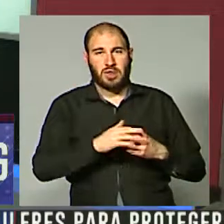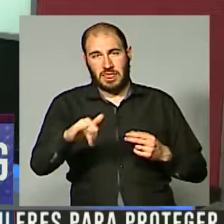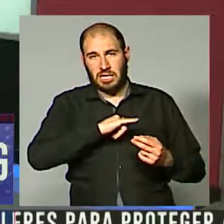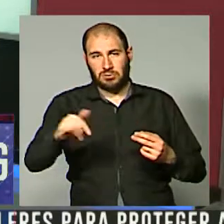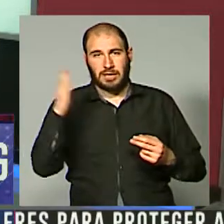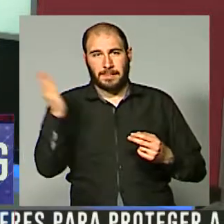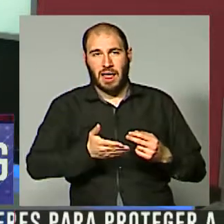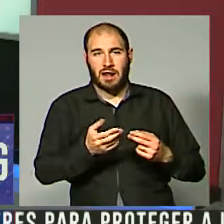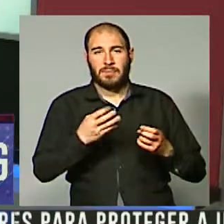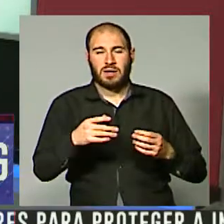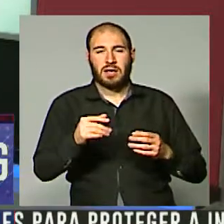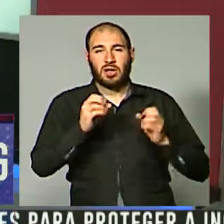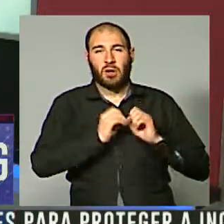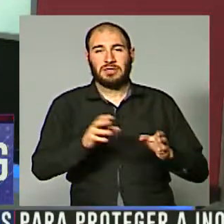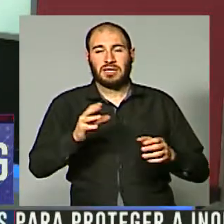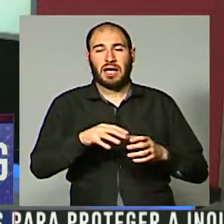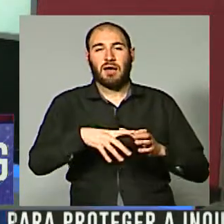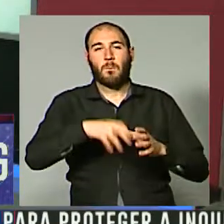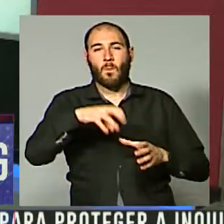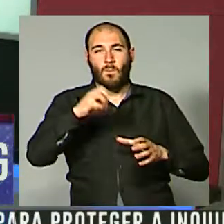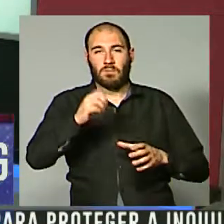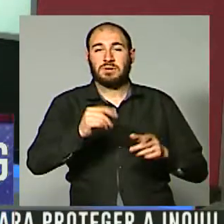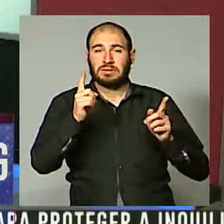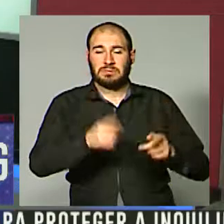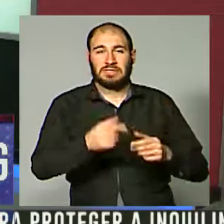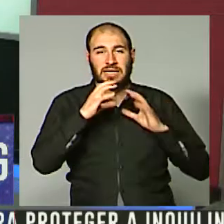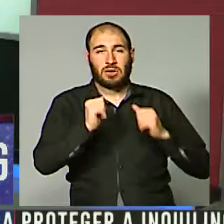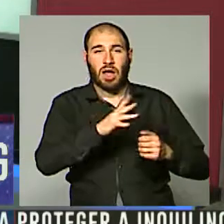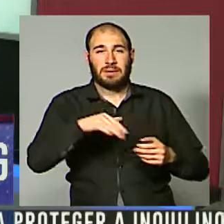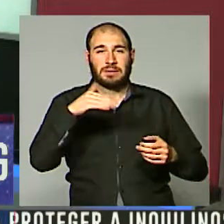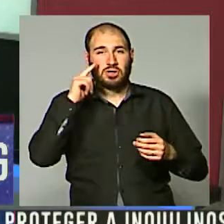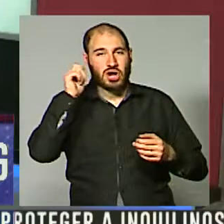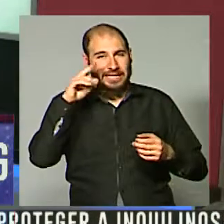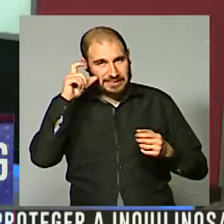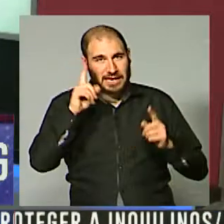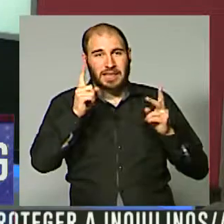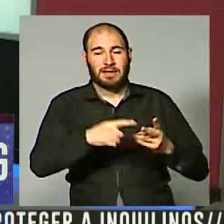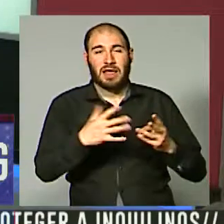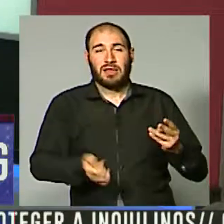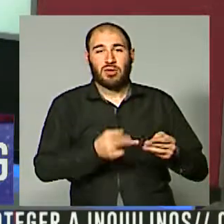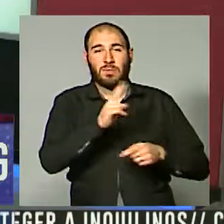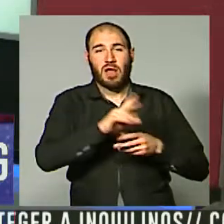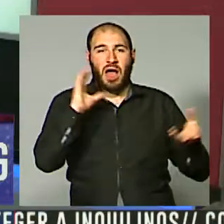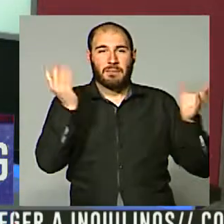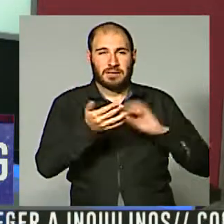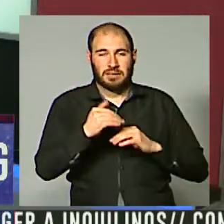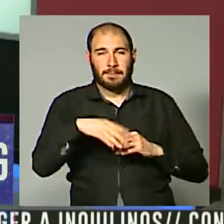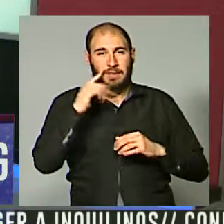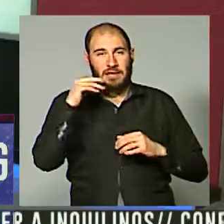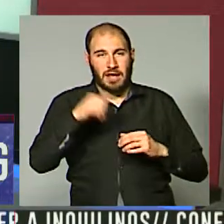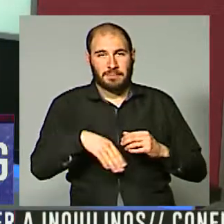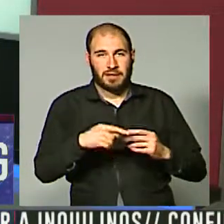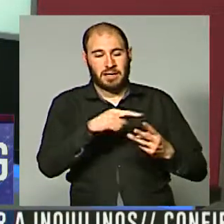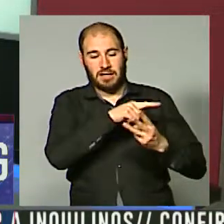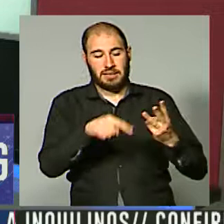denunciado penalmente por la implementación de la estimulación hidráulica, sino que también el secretario de Ambiente, Humberto Mingonazzi, como así también la directora de Protección Ambiental, Miriam Scalani, son